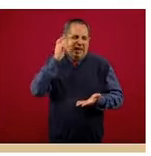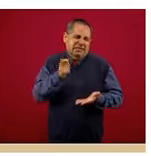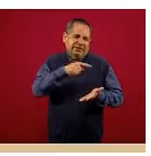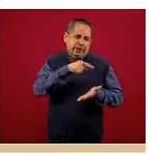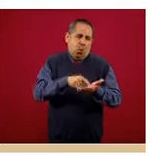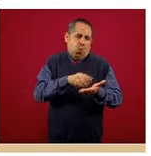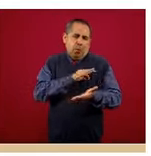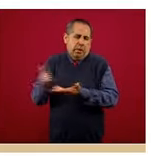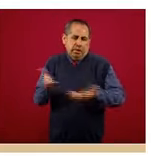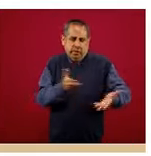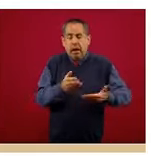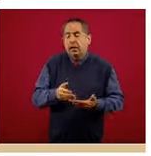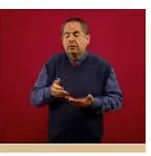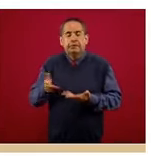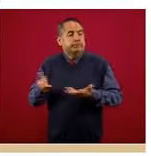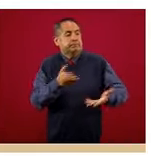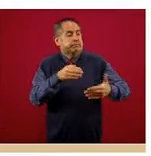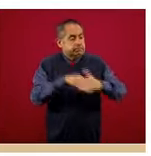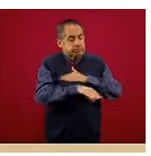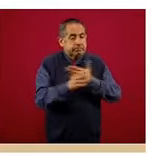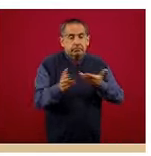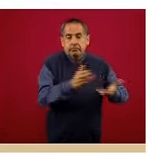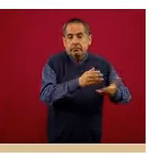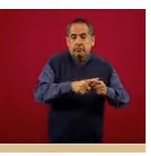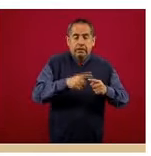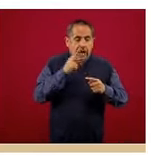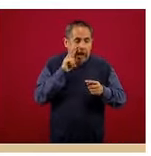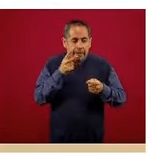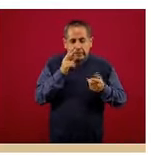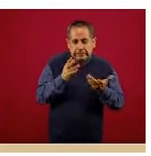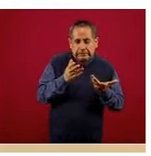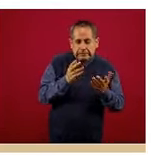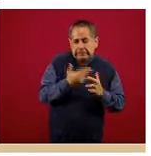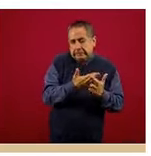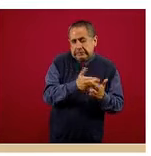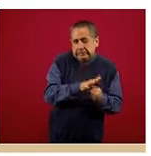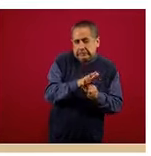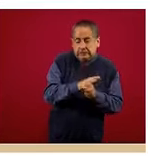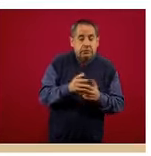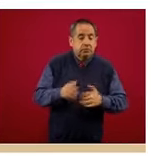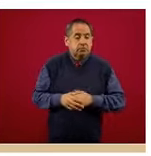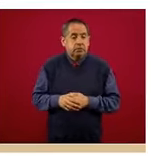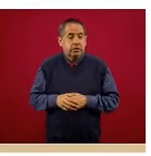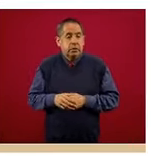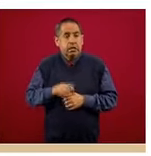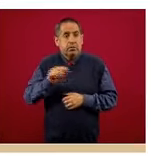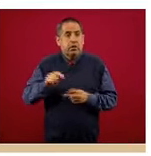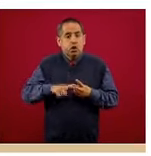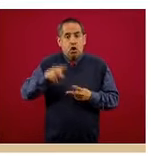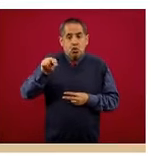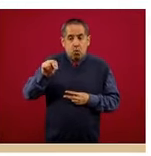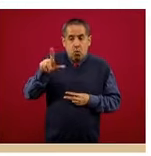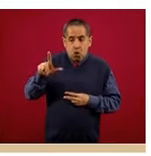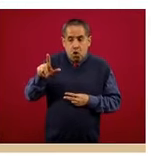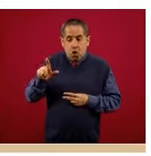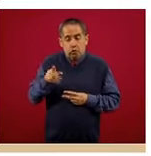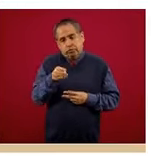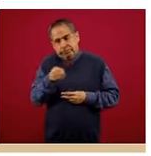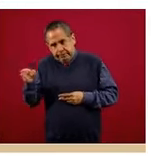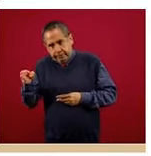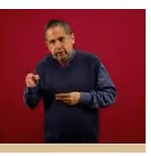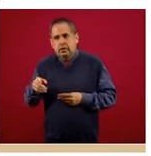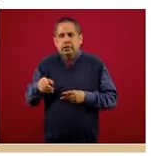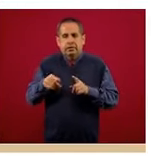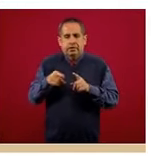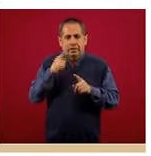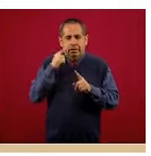estar trabajando con ambas entidades federativas para poder mantener este balance. A partir de Nuevo León y todas las entidades federativas